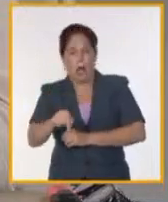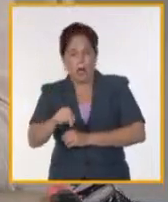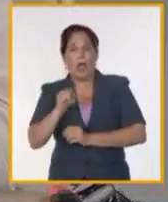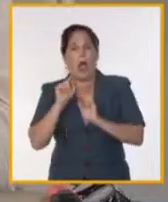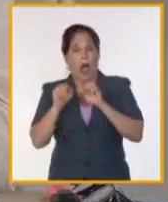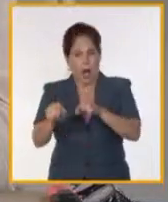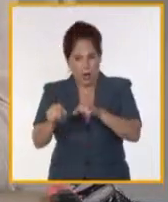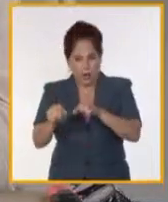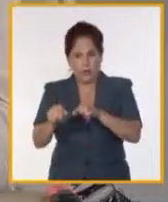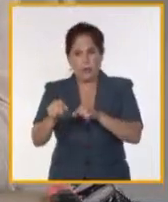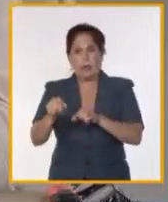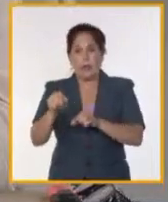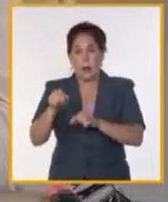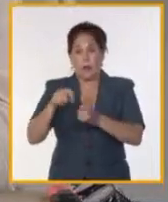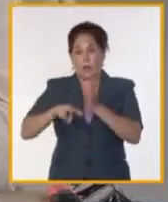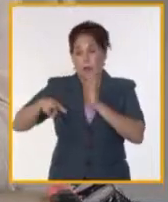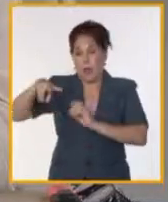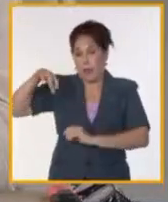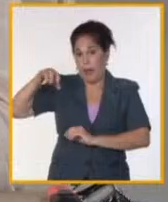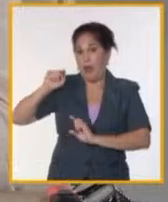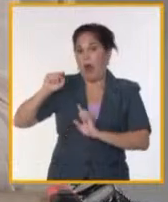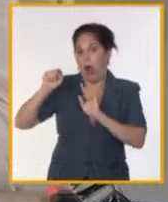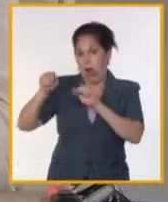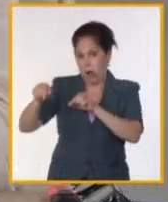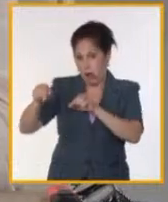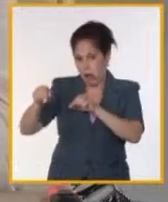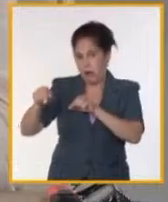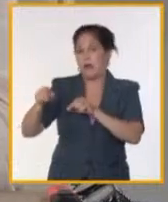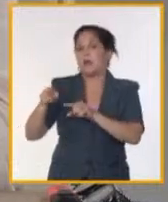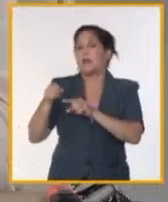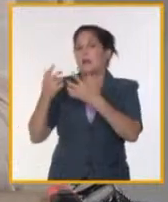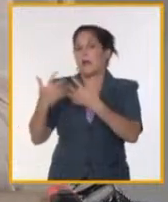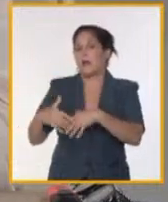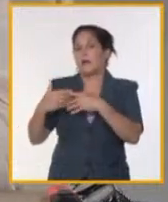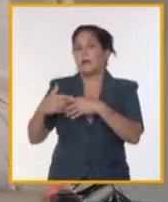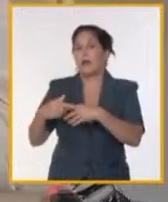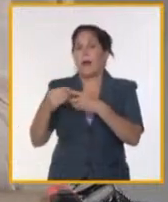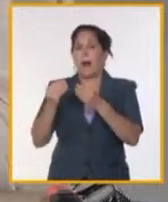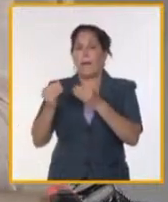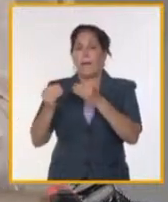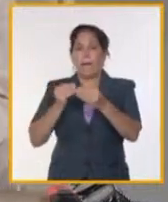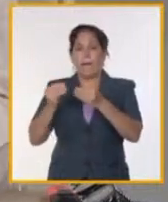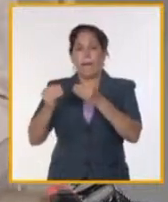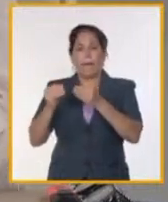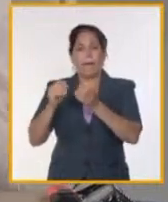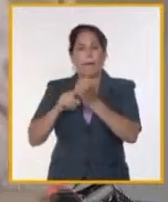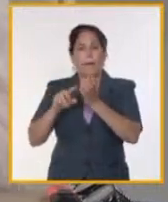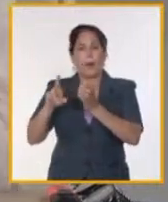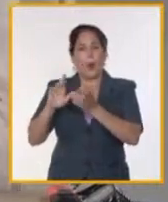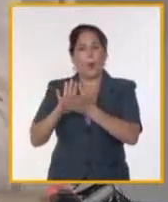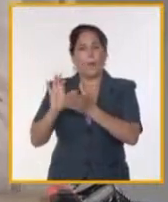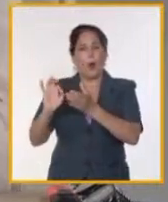en Santa Lucía, Pinar del Río. Y por cierto, ahí aún se produce plomo, se recicla plomo que se recoge